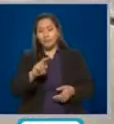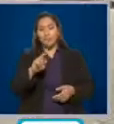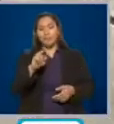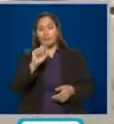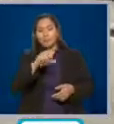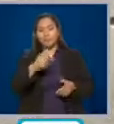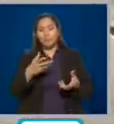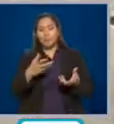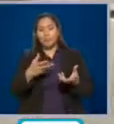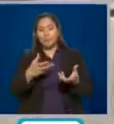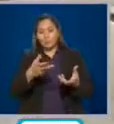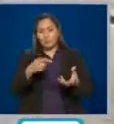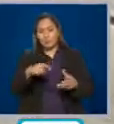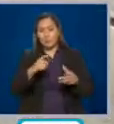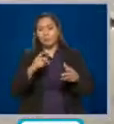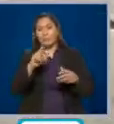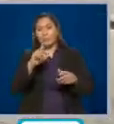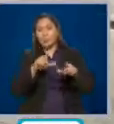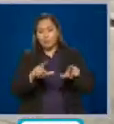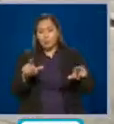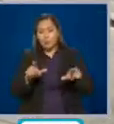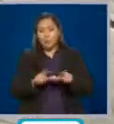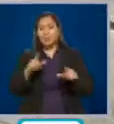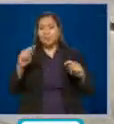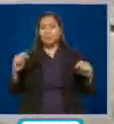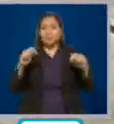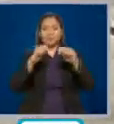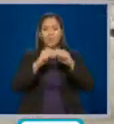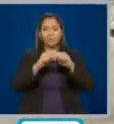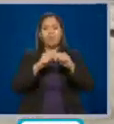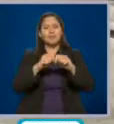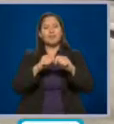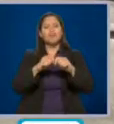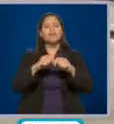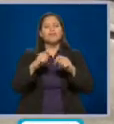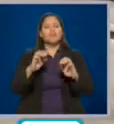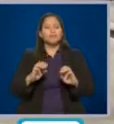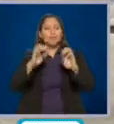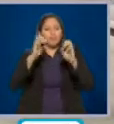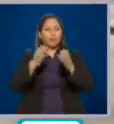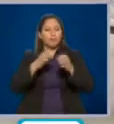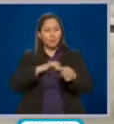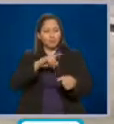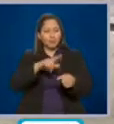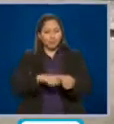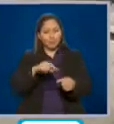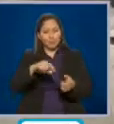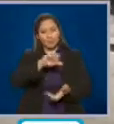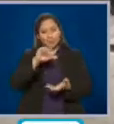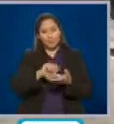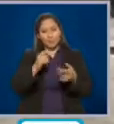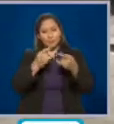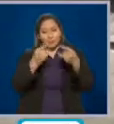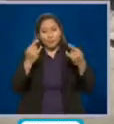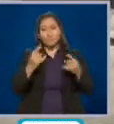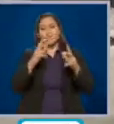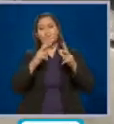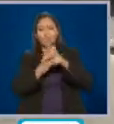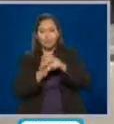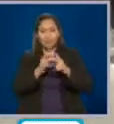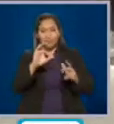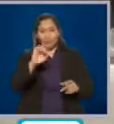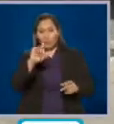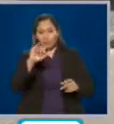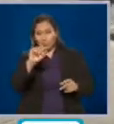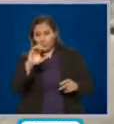clásica calle de Perú, aquí en La Lagunilla, con el templo, el ícono de aquí del centro histórico, la Arena